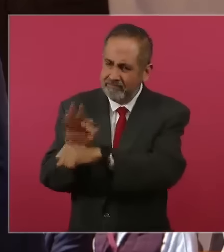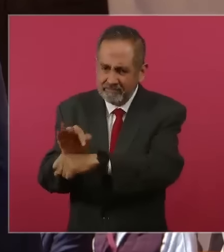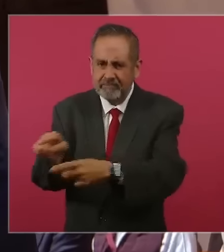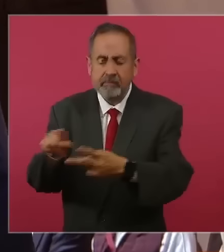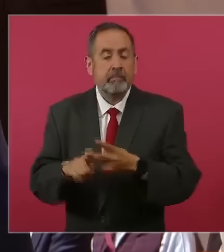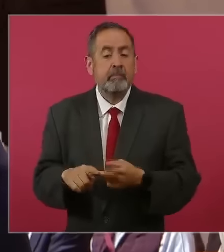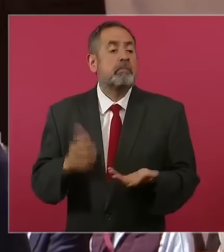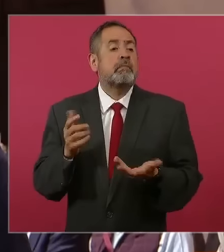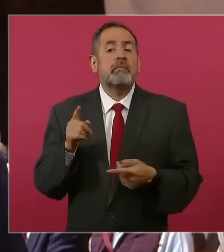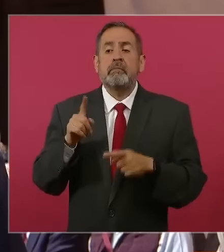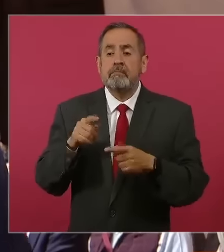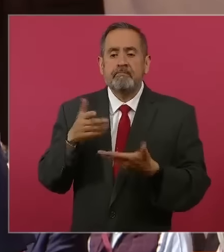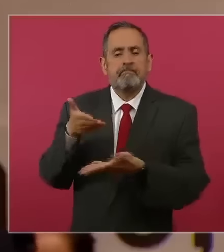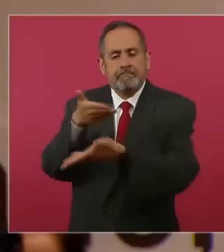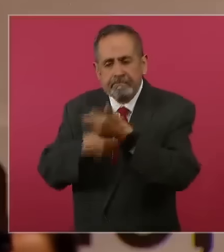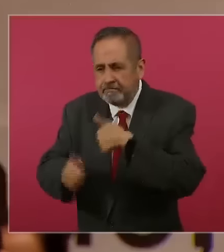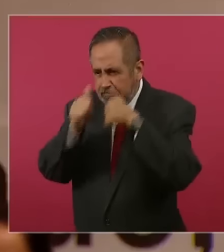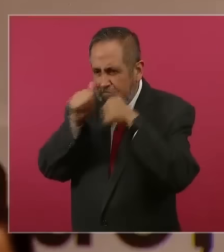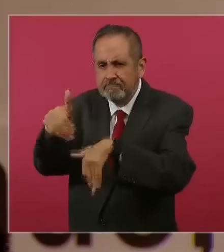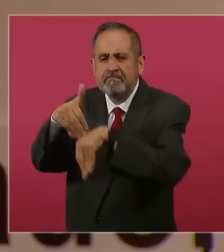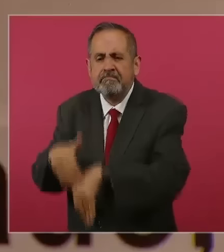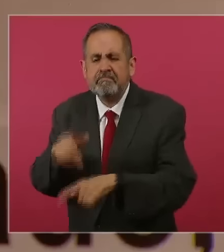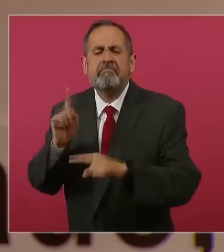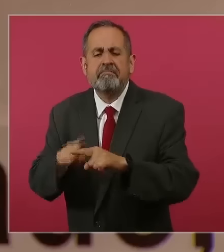¿A quién hay que servirle primero?